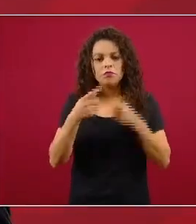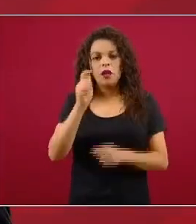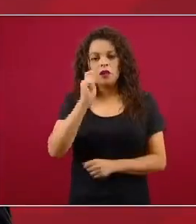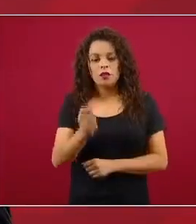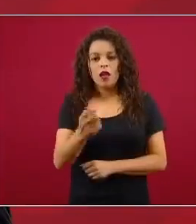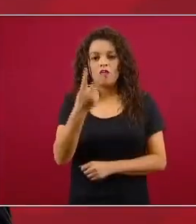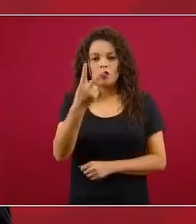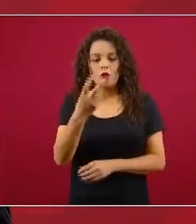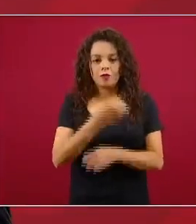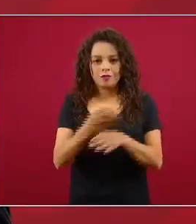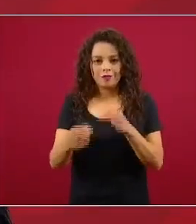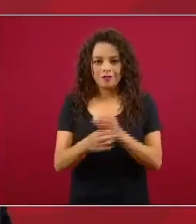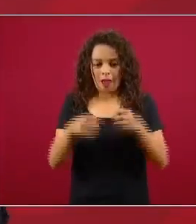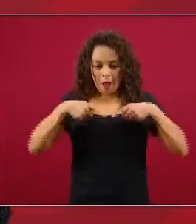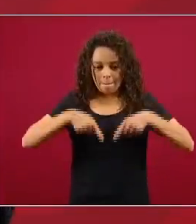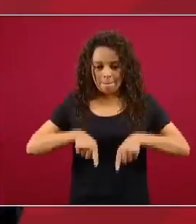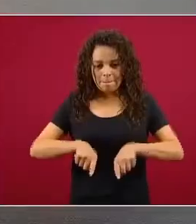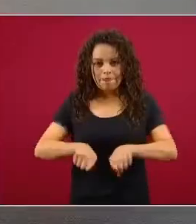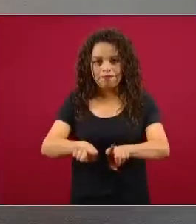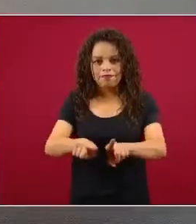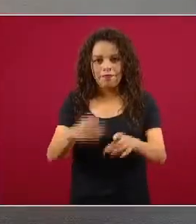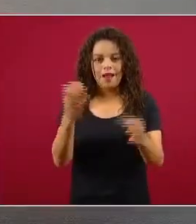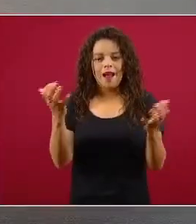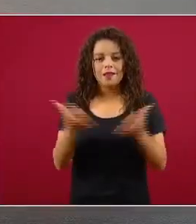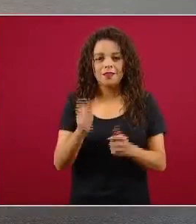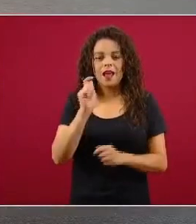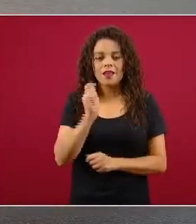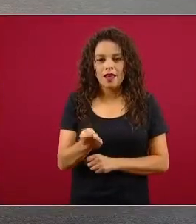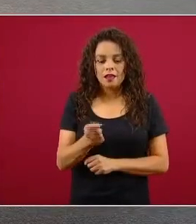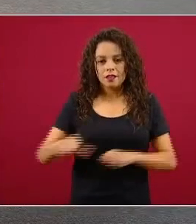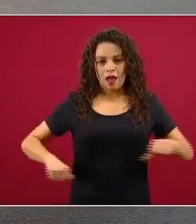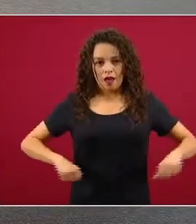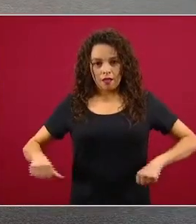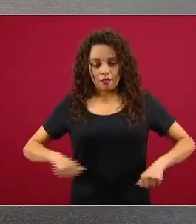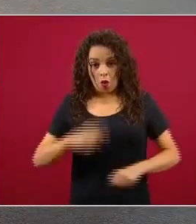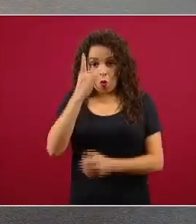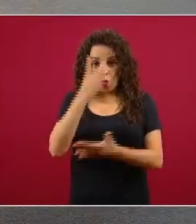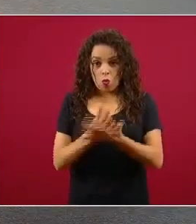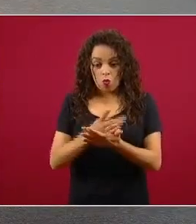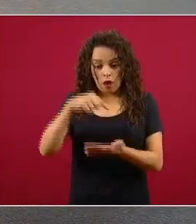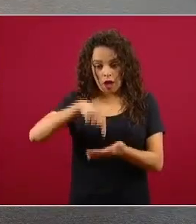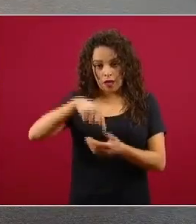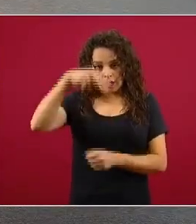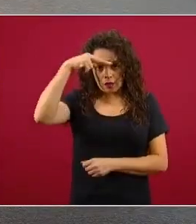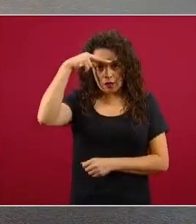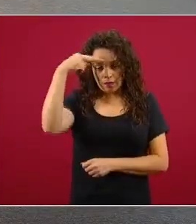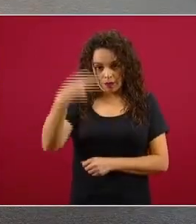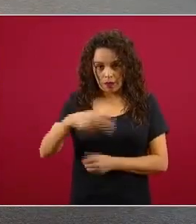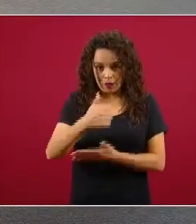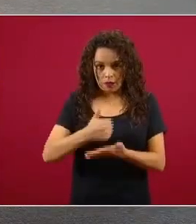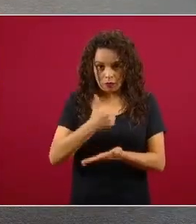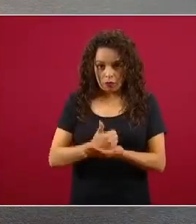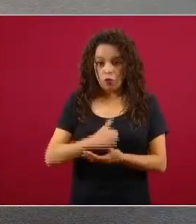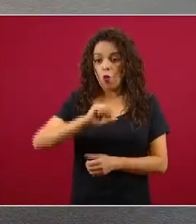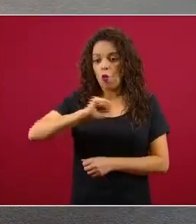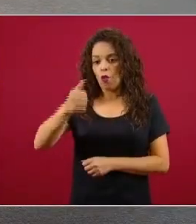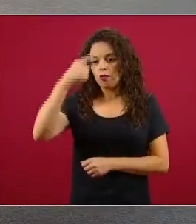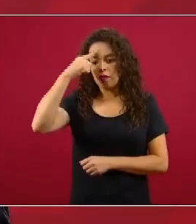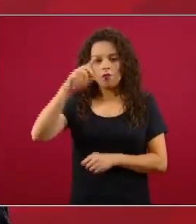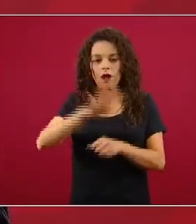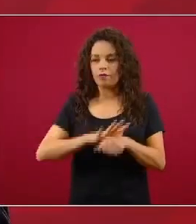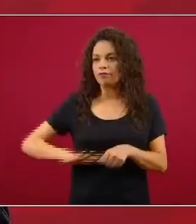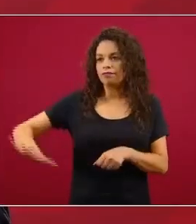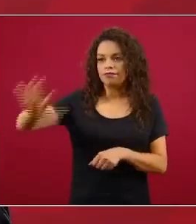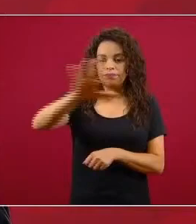arrancamos simultáneamente, uno para la Ciudad de México y otro para el conjunto del país. Entonces